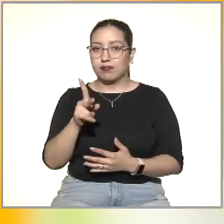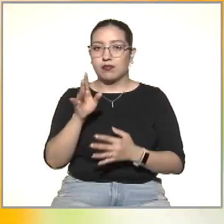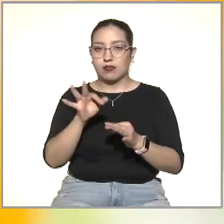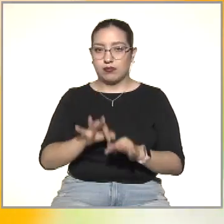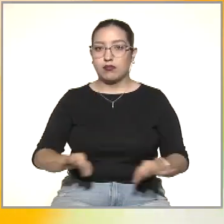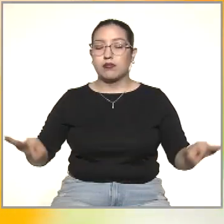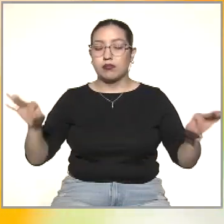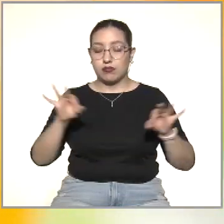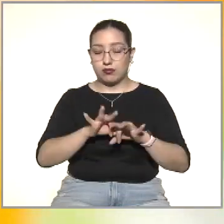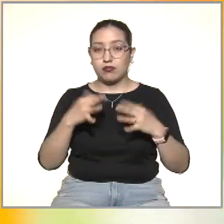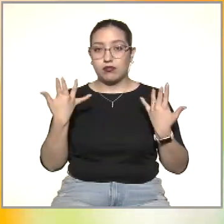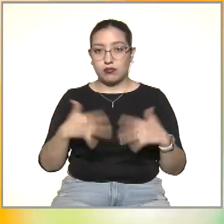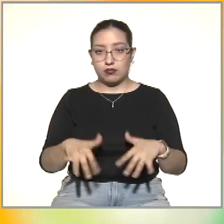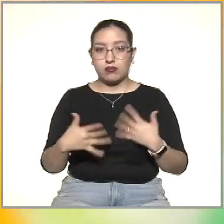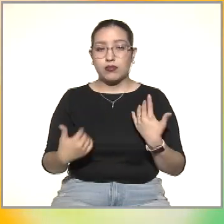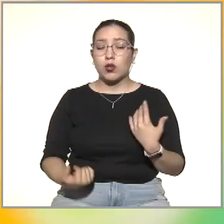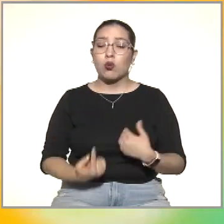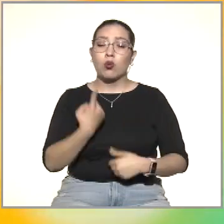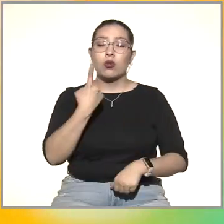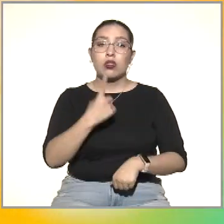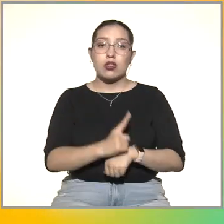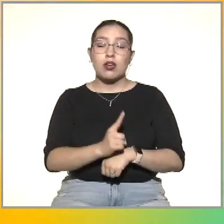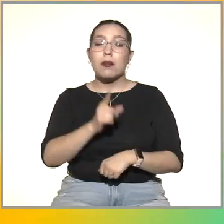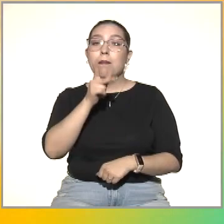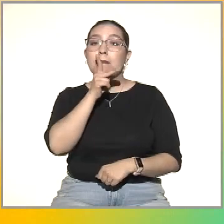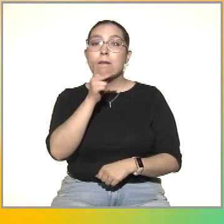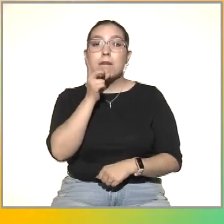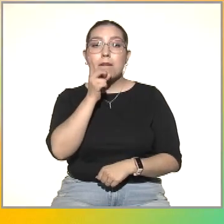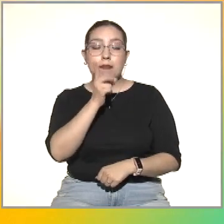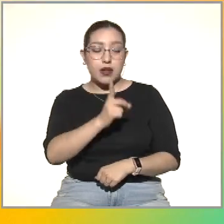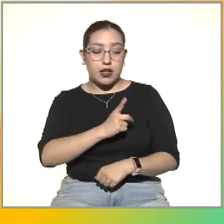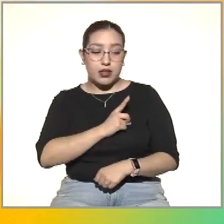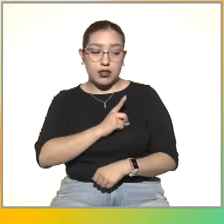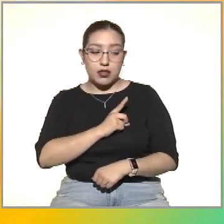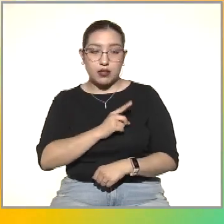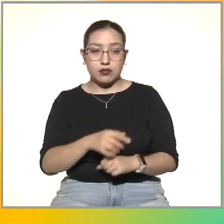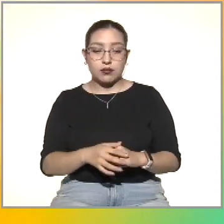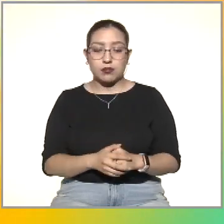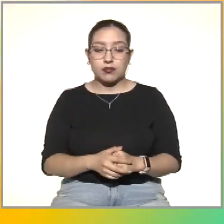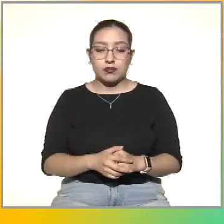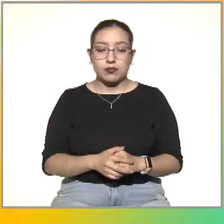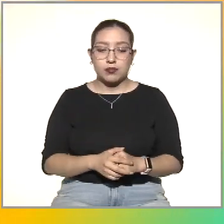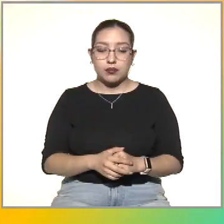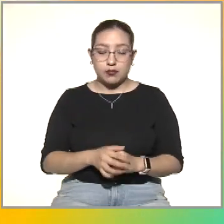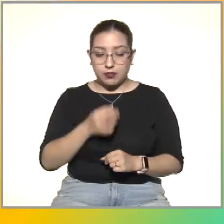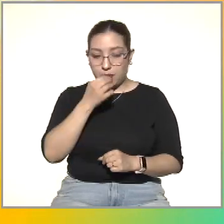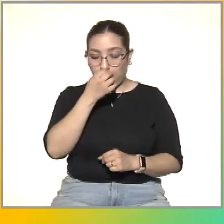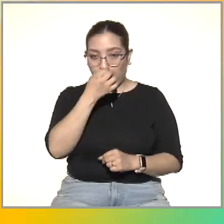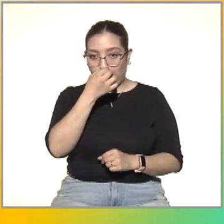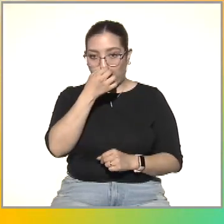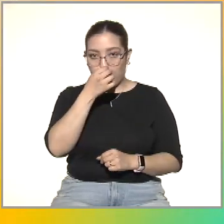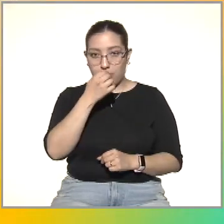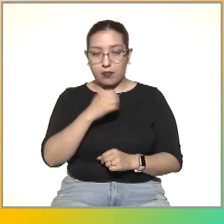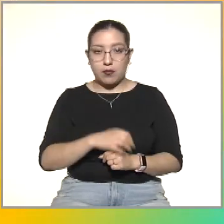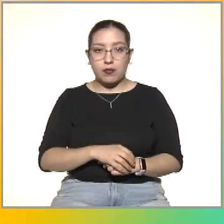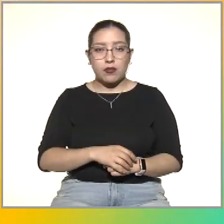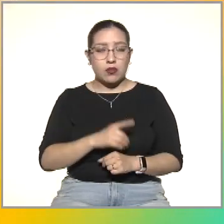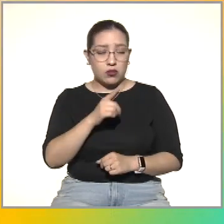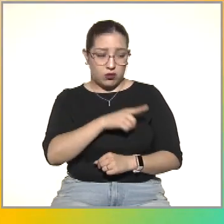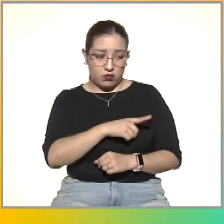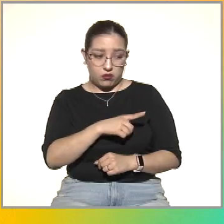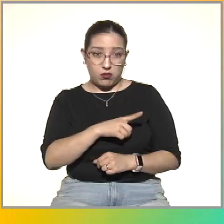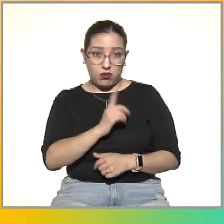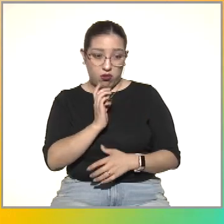Un día, mi papá me dijo, nunca dejes de hacer por nadie lo que tanto te gusta, ni